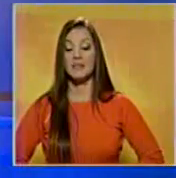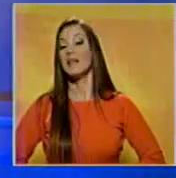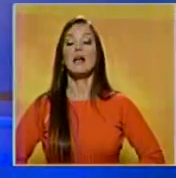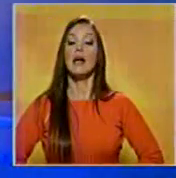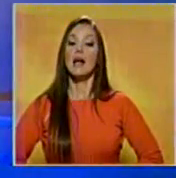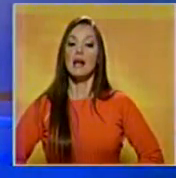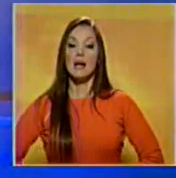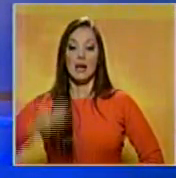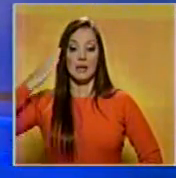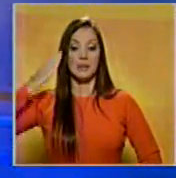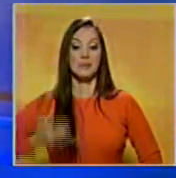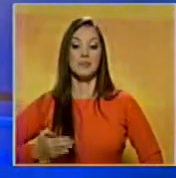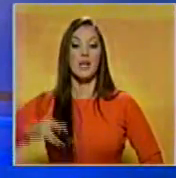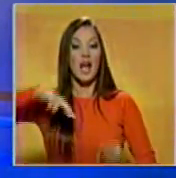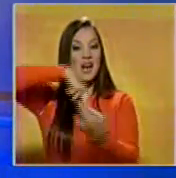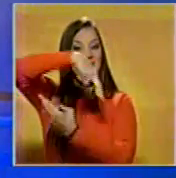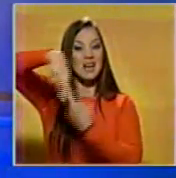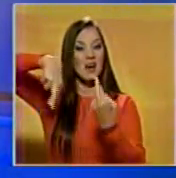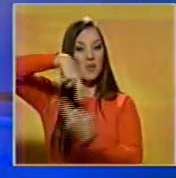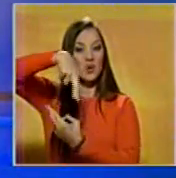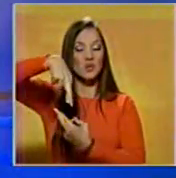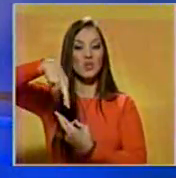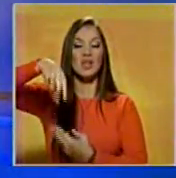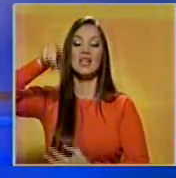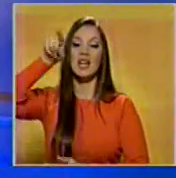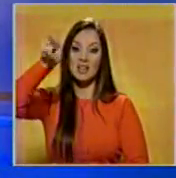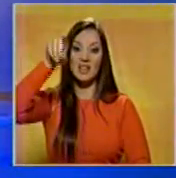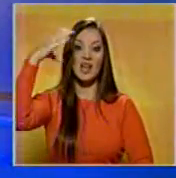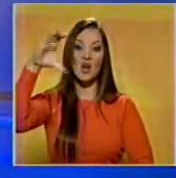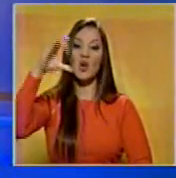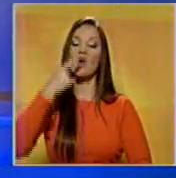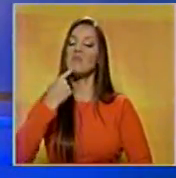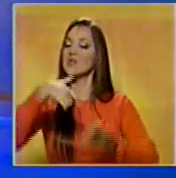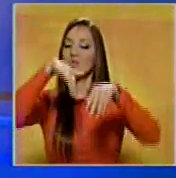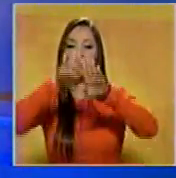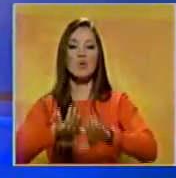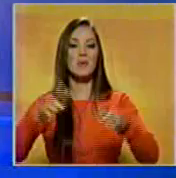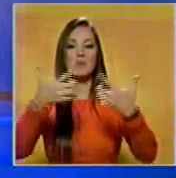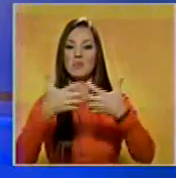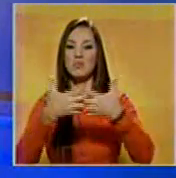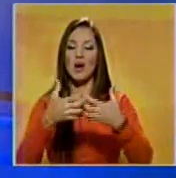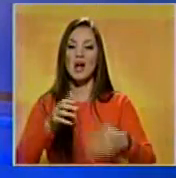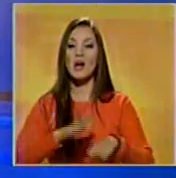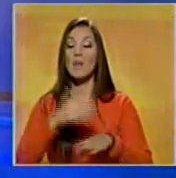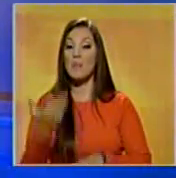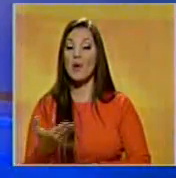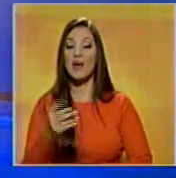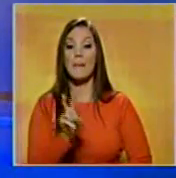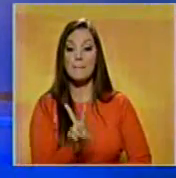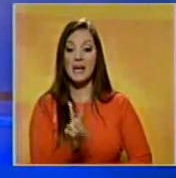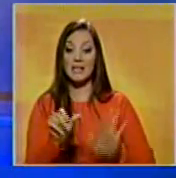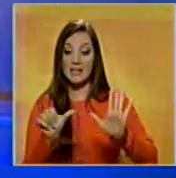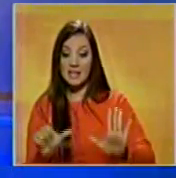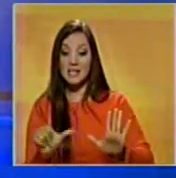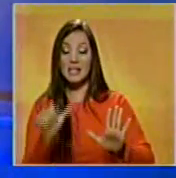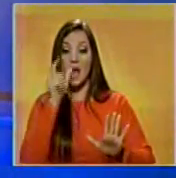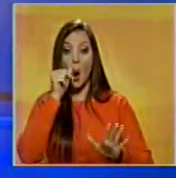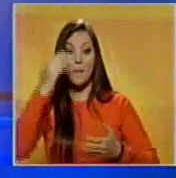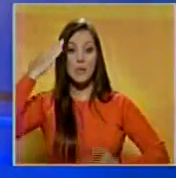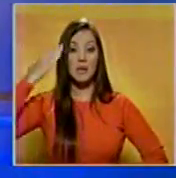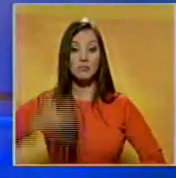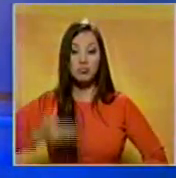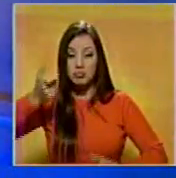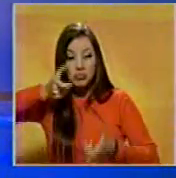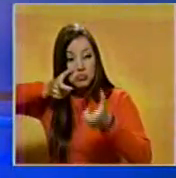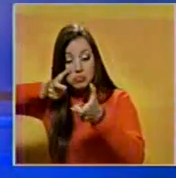Las Fuerzas Armadas Revolucionarias de Colombia suspendieron el alto al fuego unilateral tras la muerte de al menos 26 guerrilleros y la detención de otros